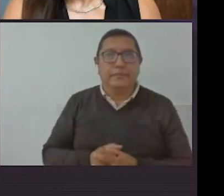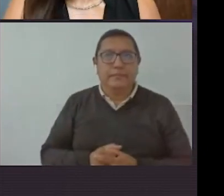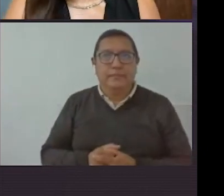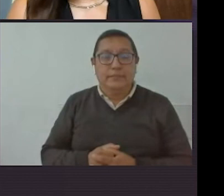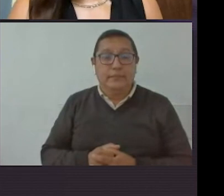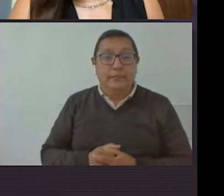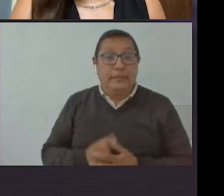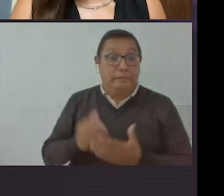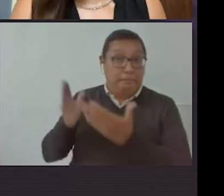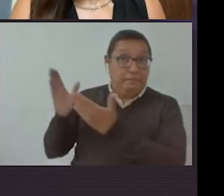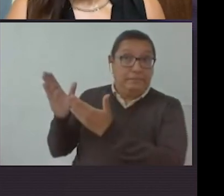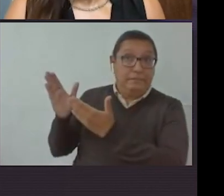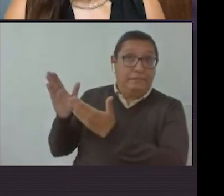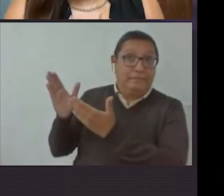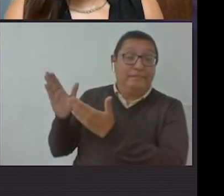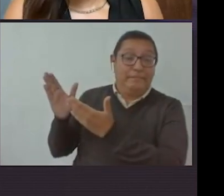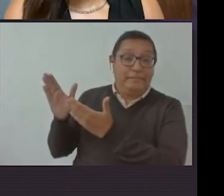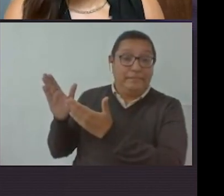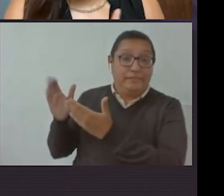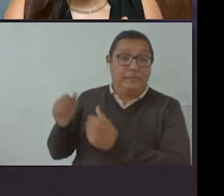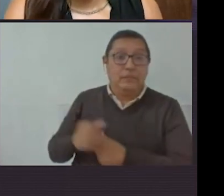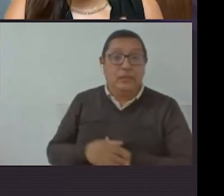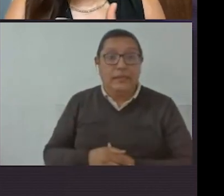link para que se puedan unir.